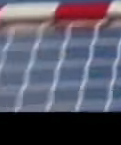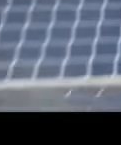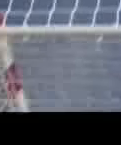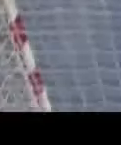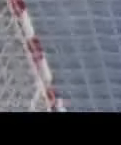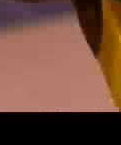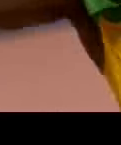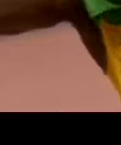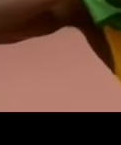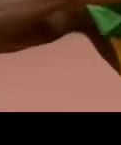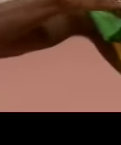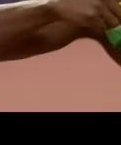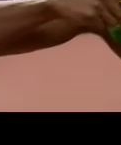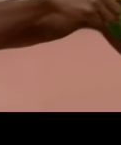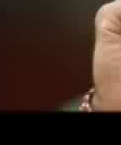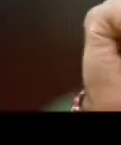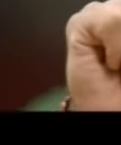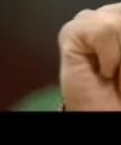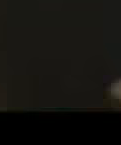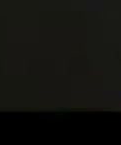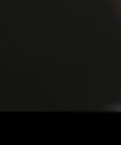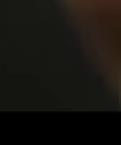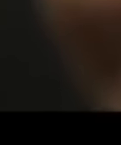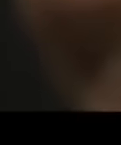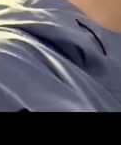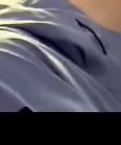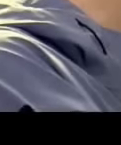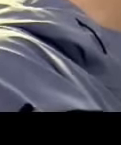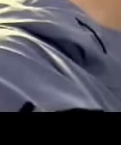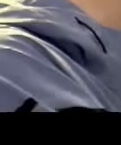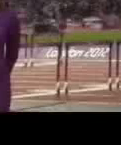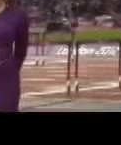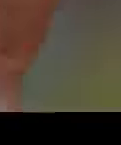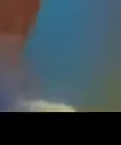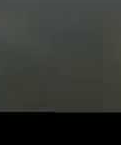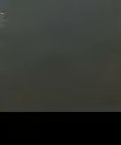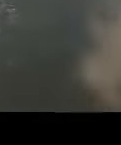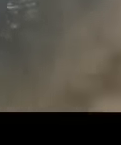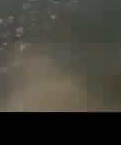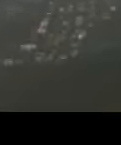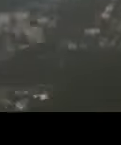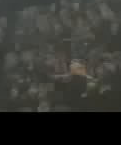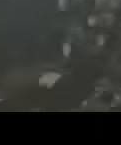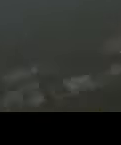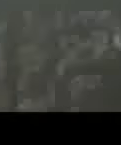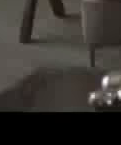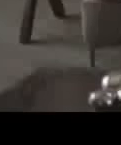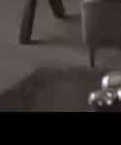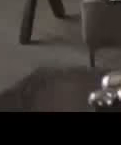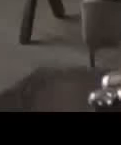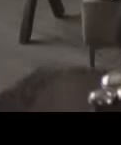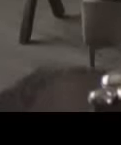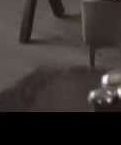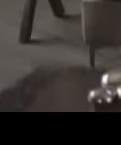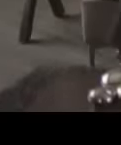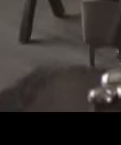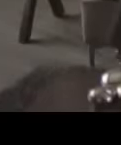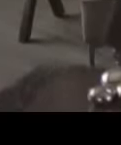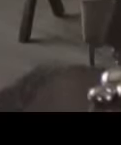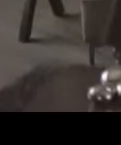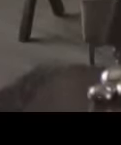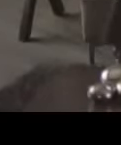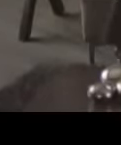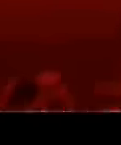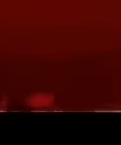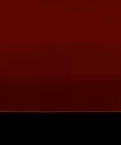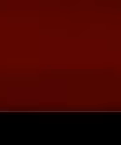Celebra sus hazañas. Sigue la emoción y vive toda la gloria de los Juegos Olímpicos Río 2016 en tiempo real en tu televisor